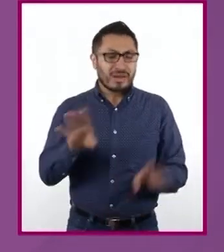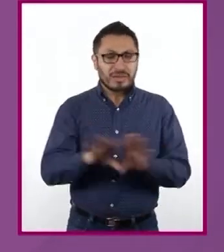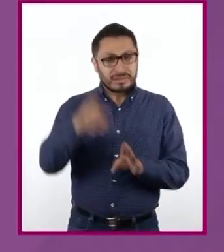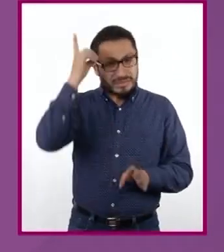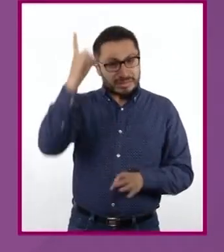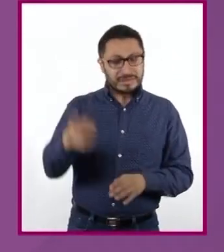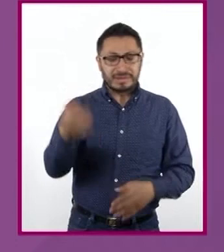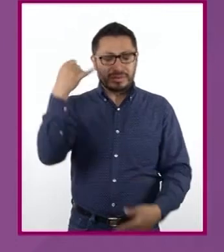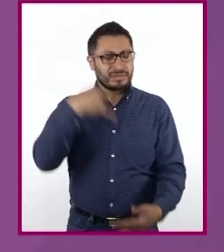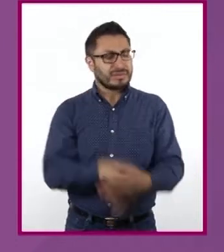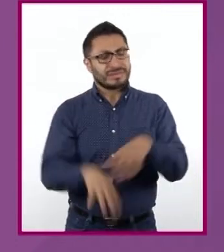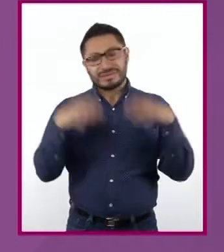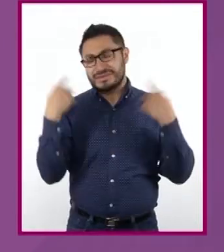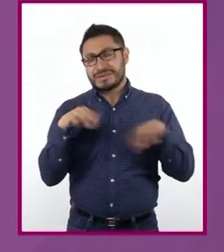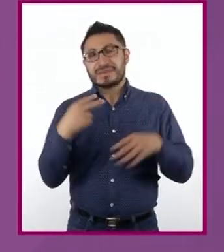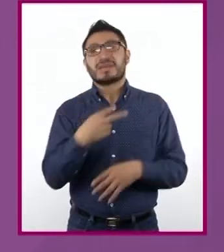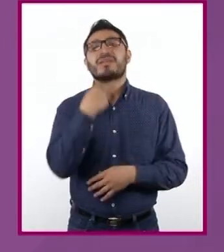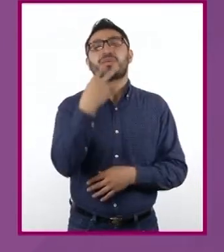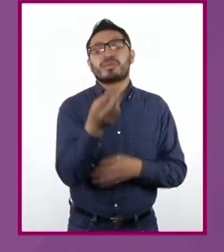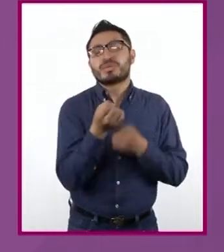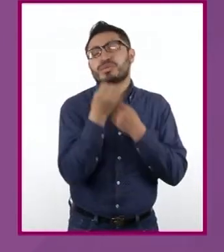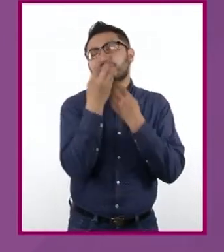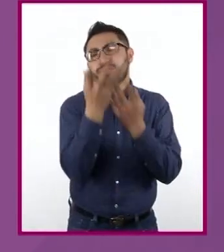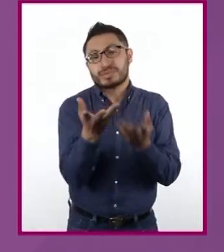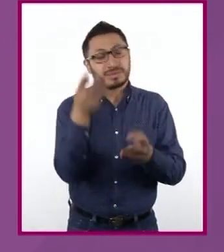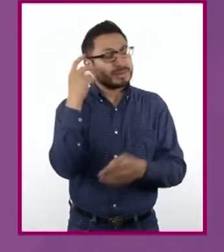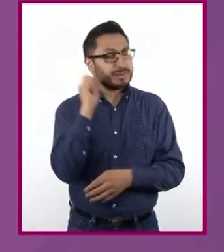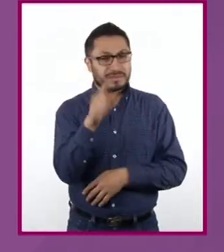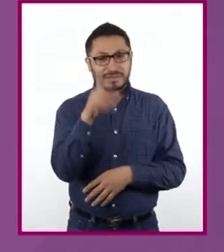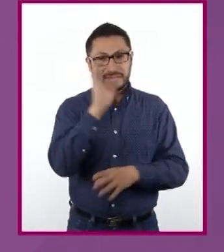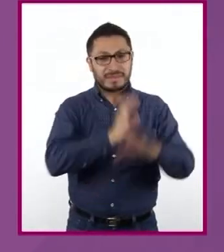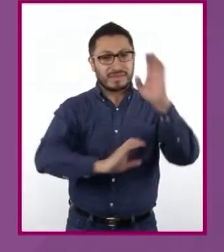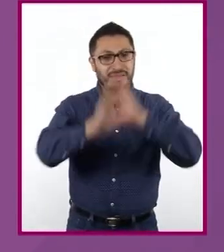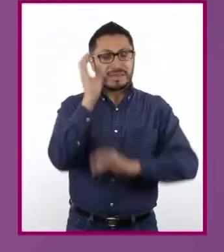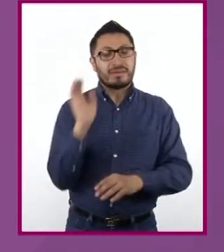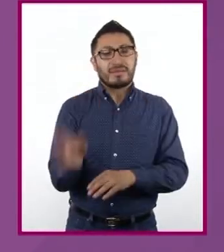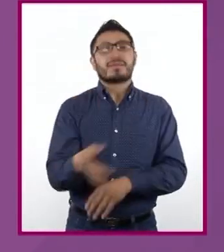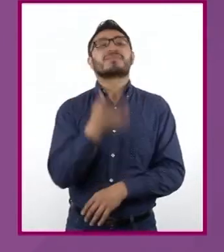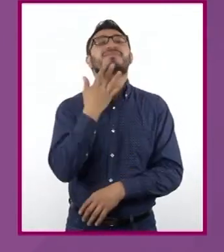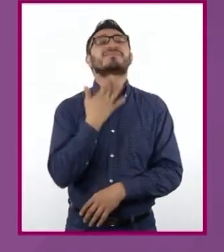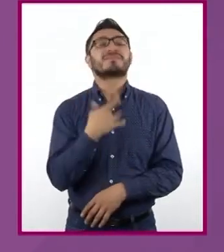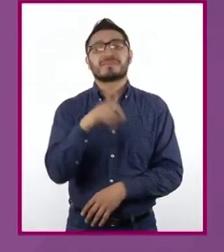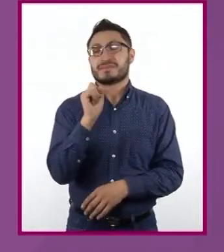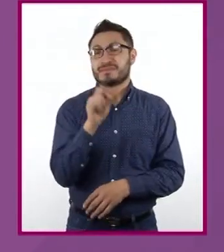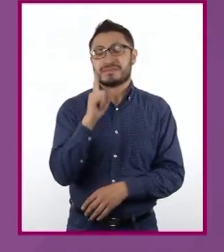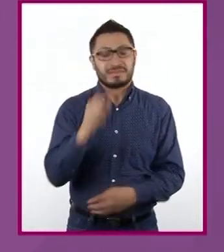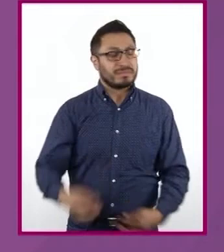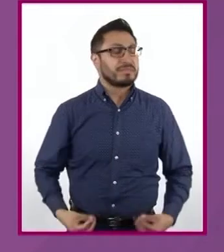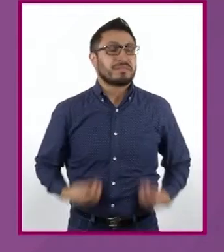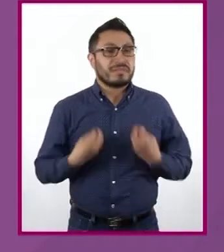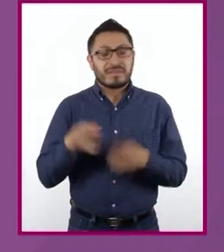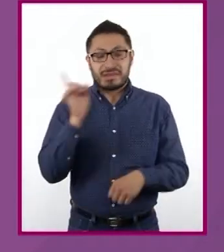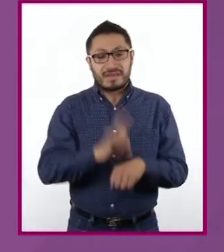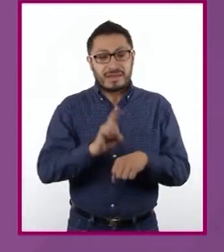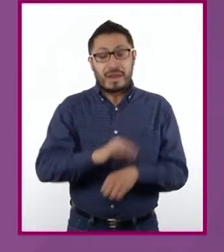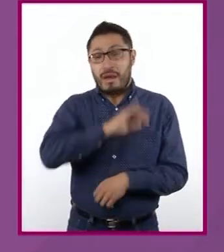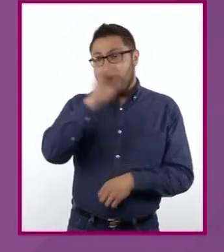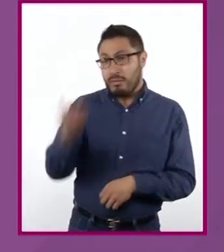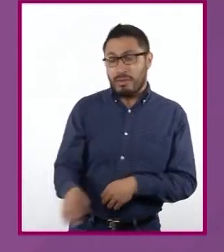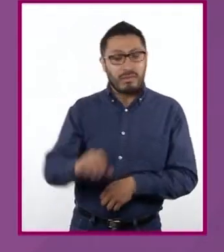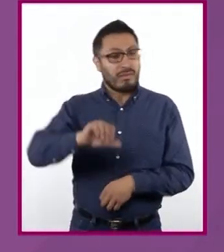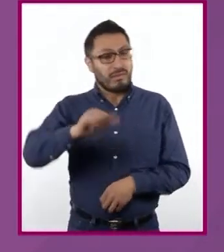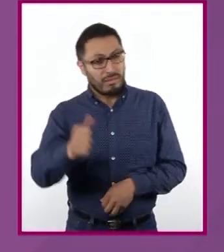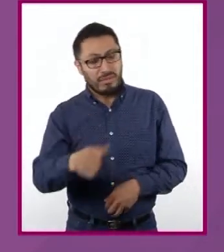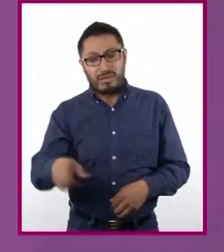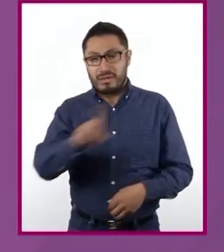de una profunda y descarnada voz poética que lo mismo cantó al erotismo que a la vida cotidiana, a la muerte, al otro